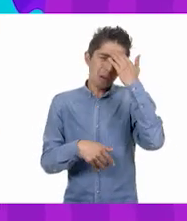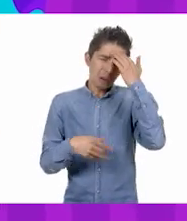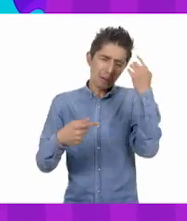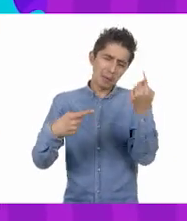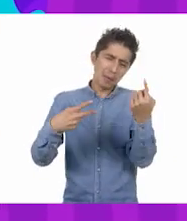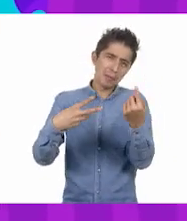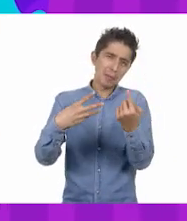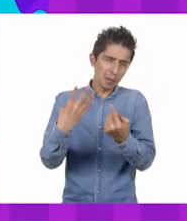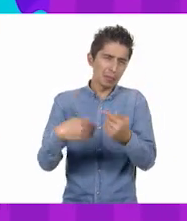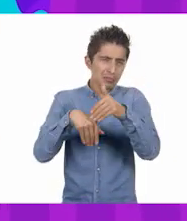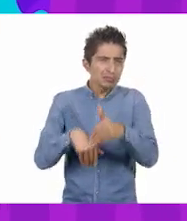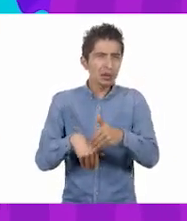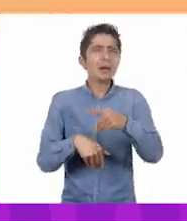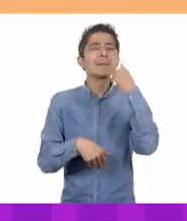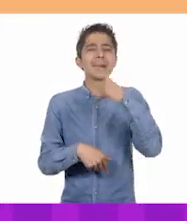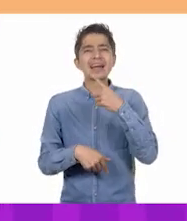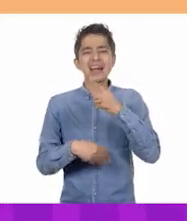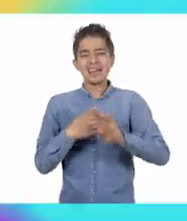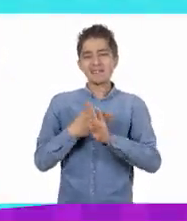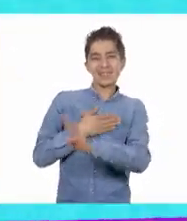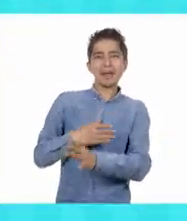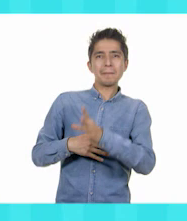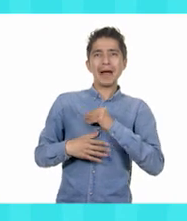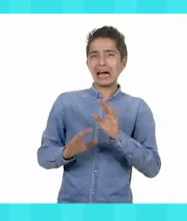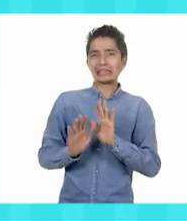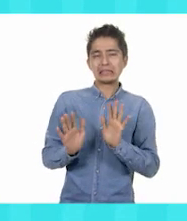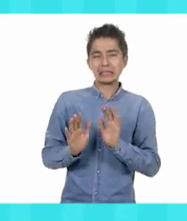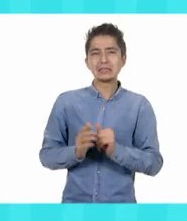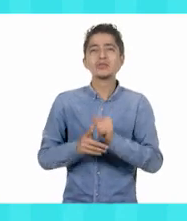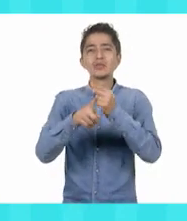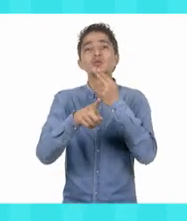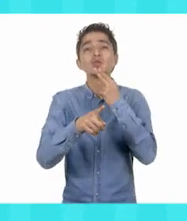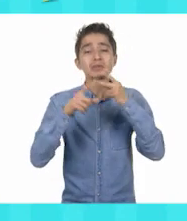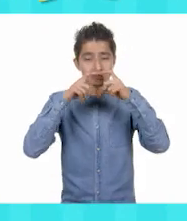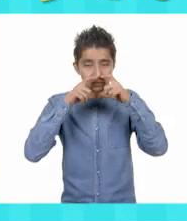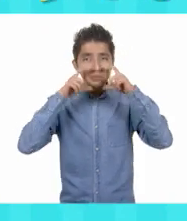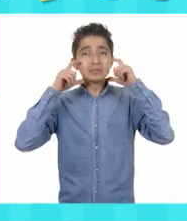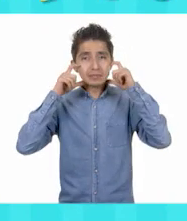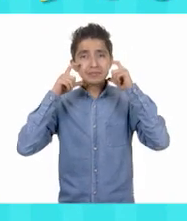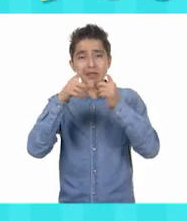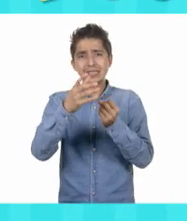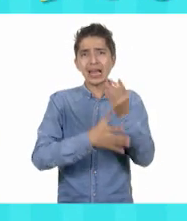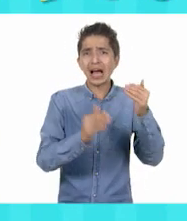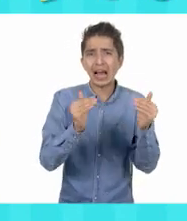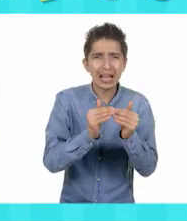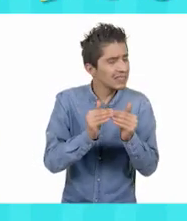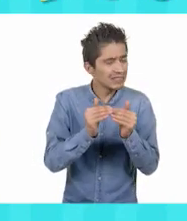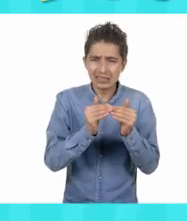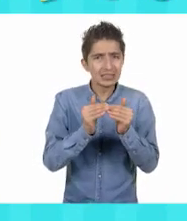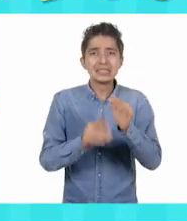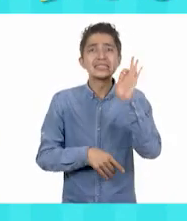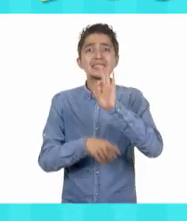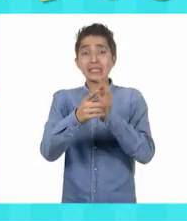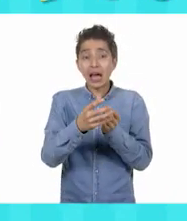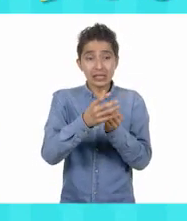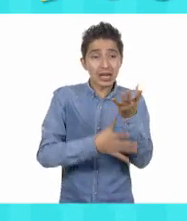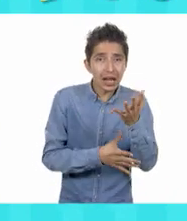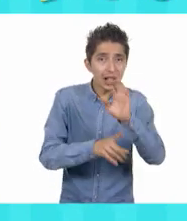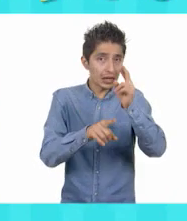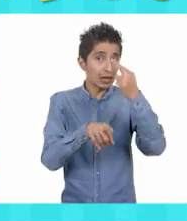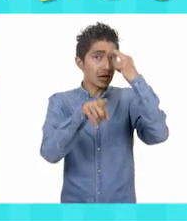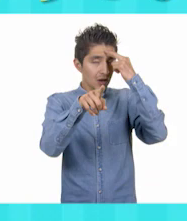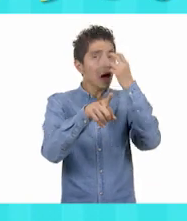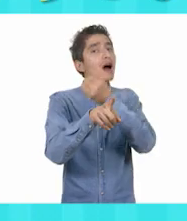conocemos para evitar contagiarnos. Utiliza cubrebocas. No salgas de casa. Si tienes que hacerlo, recuerda que es